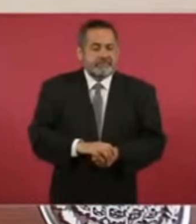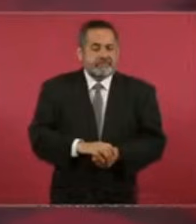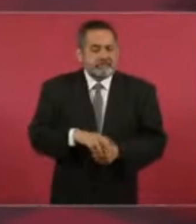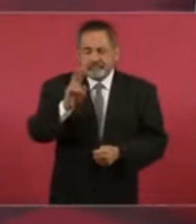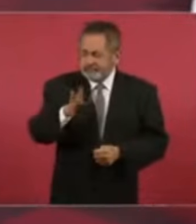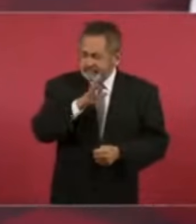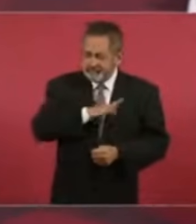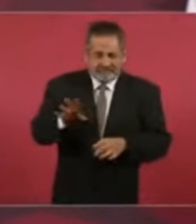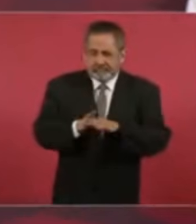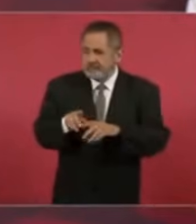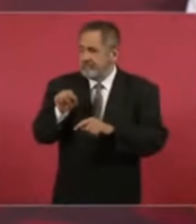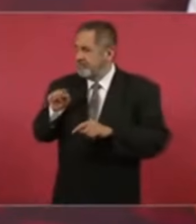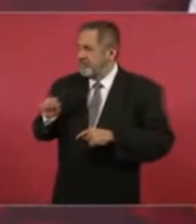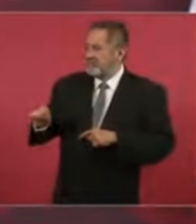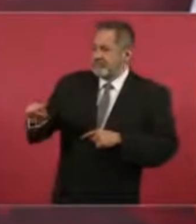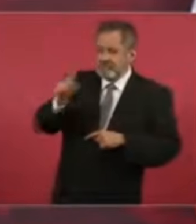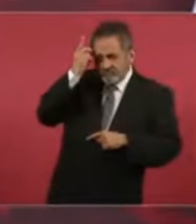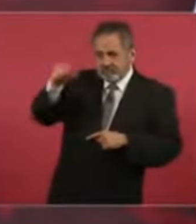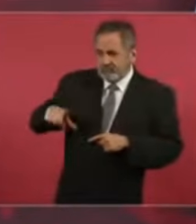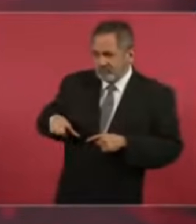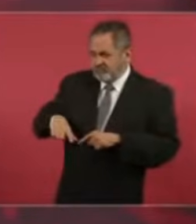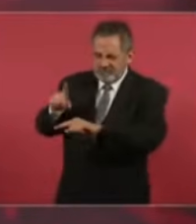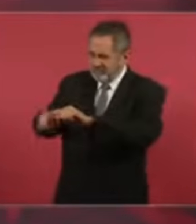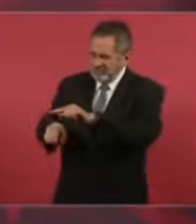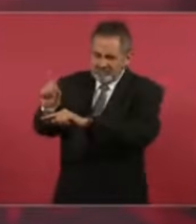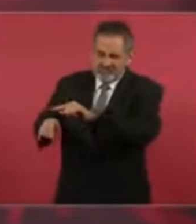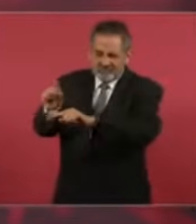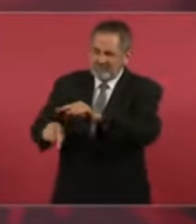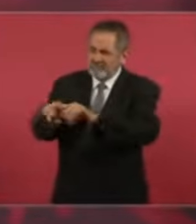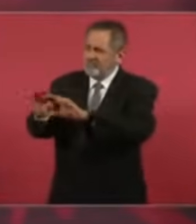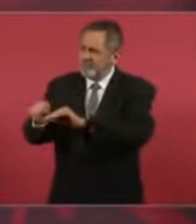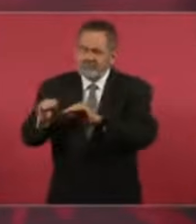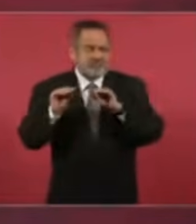trasladaron a particulares, lo que era público.